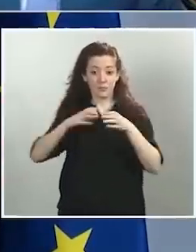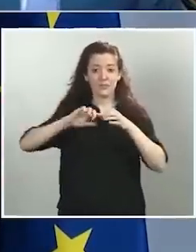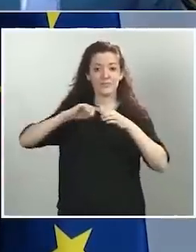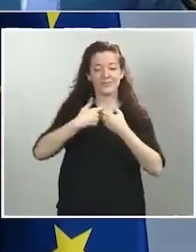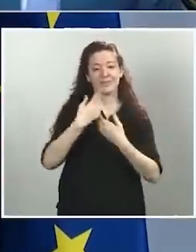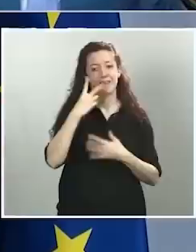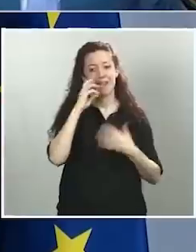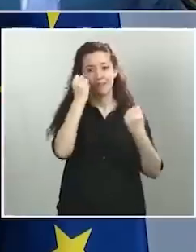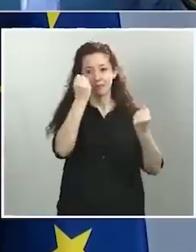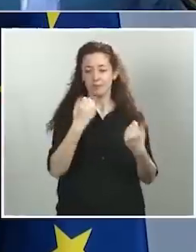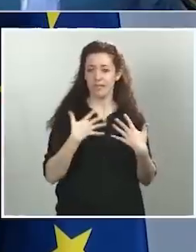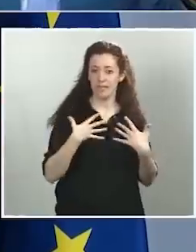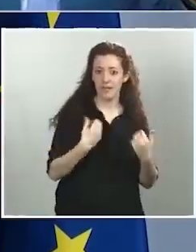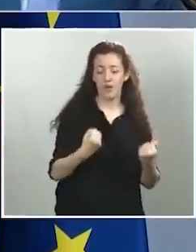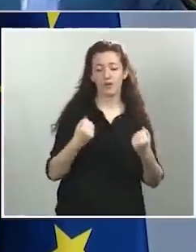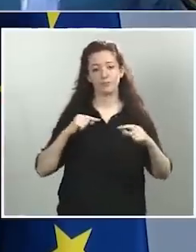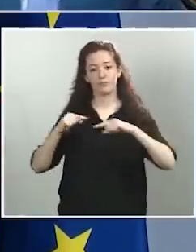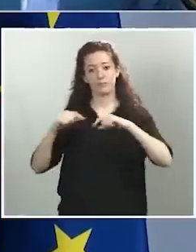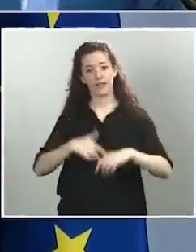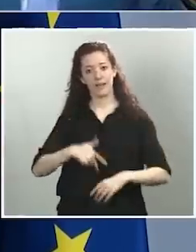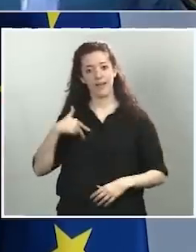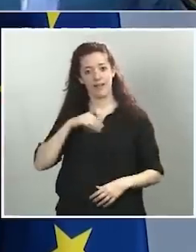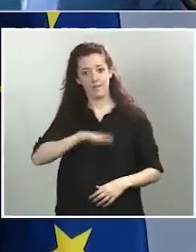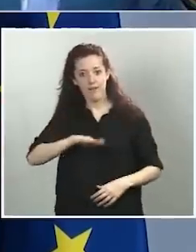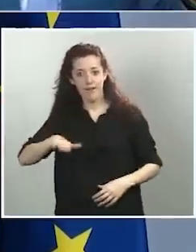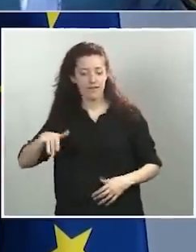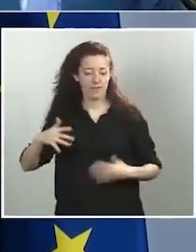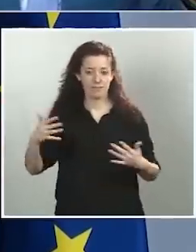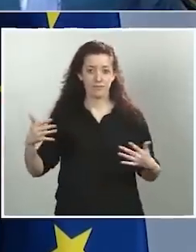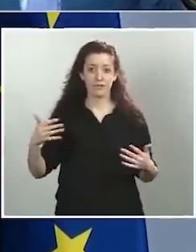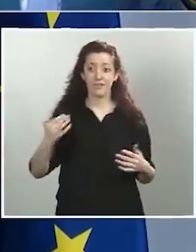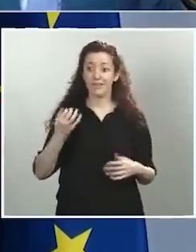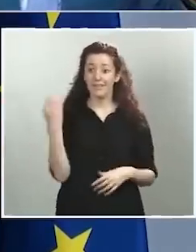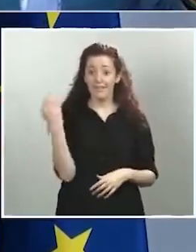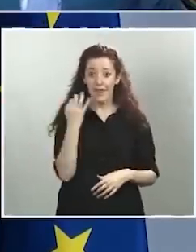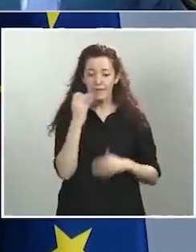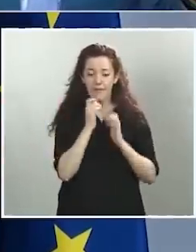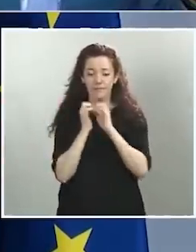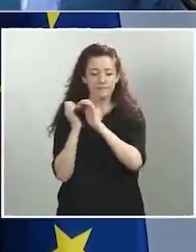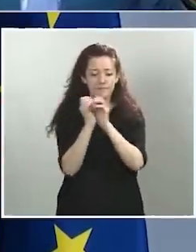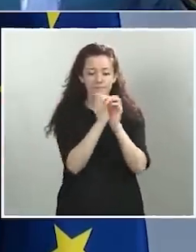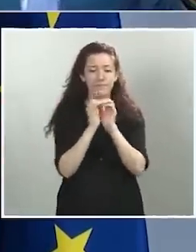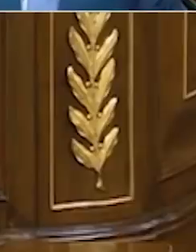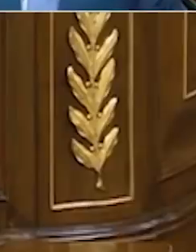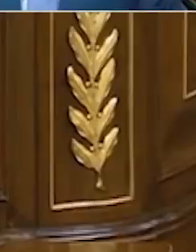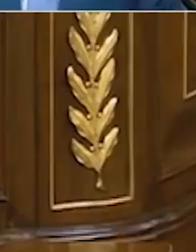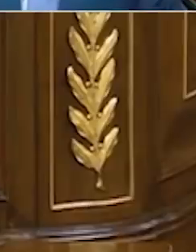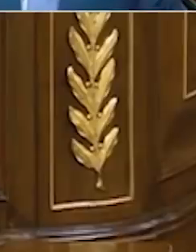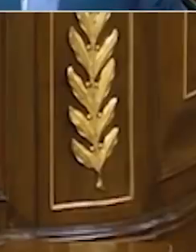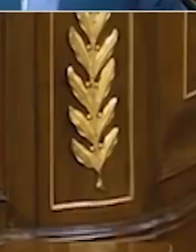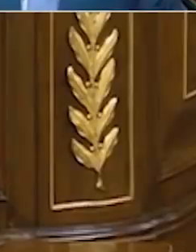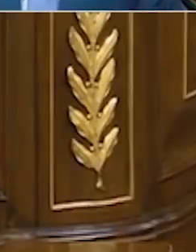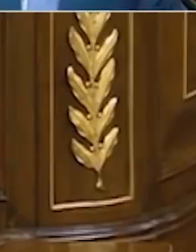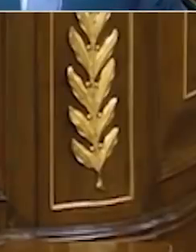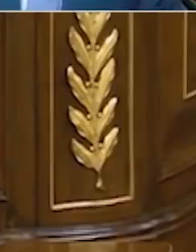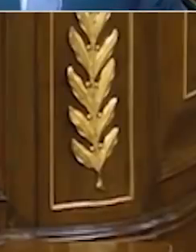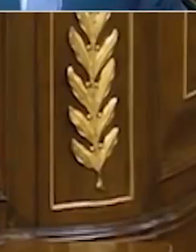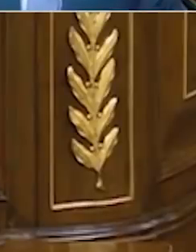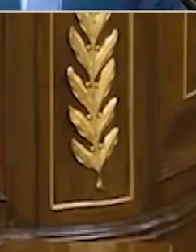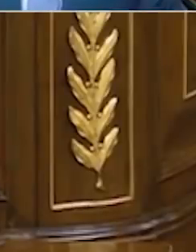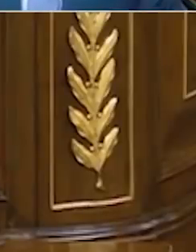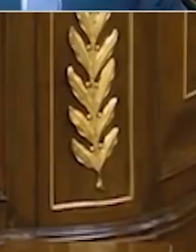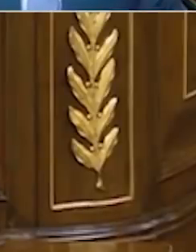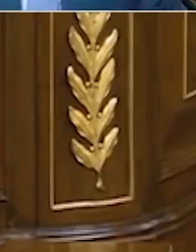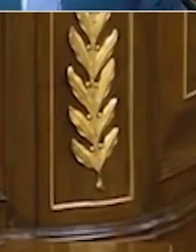Ayuso, por cierto, a quien no conozco ni siento ninguna simpatía por ella, había exigido desde aproximadamente el 2 de marzo.